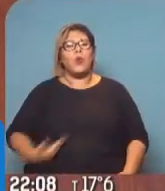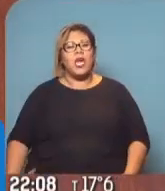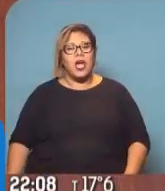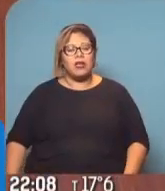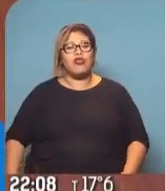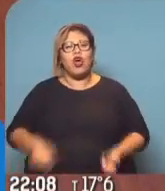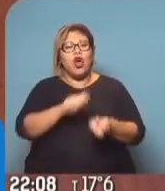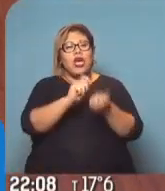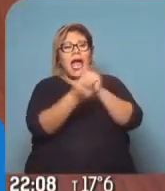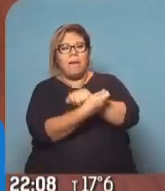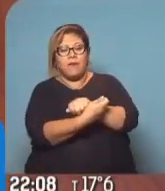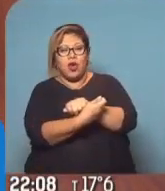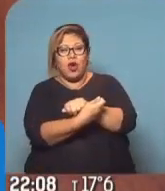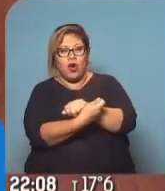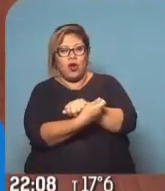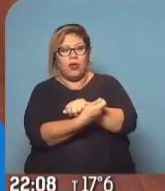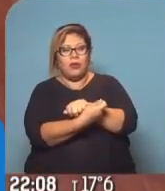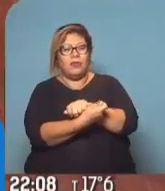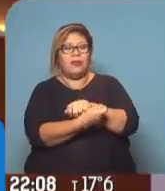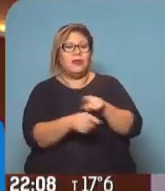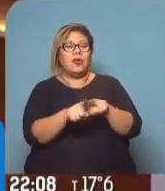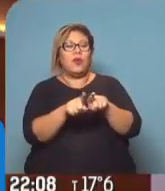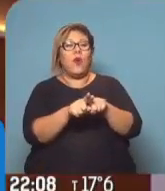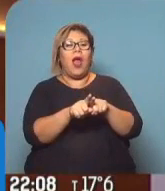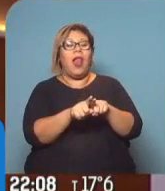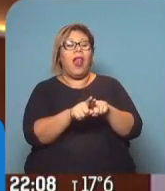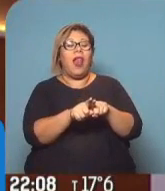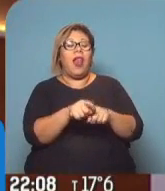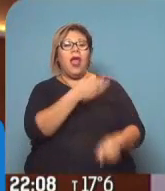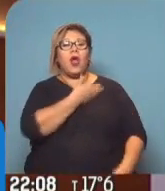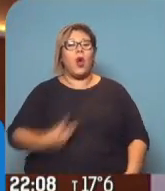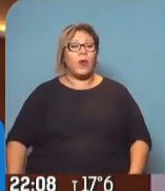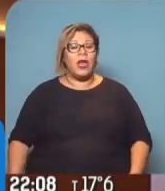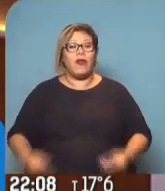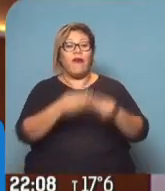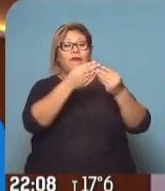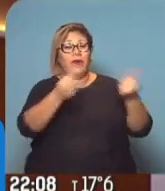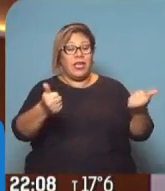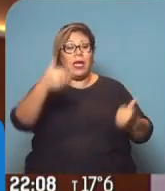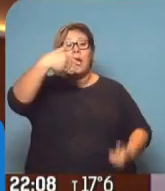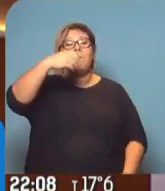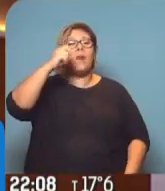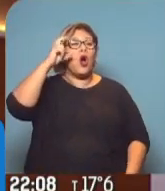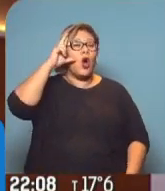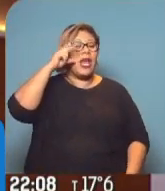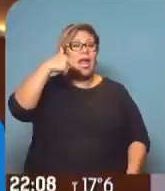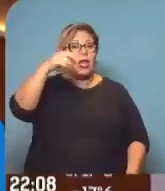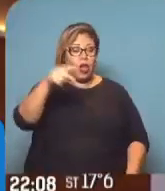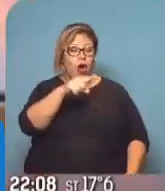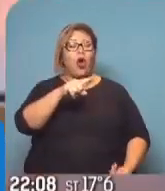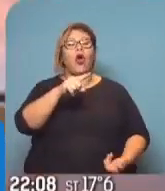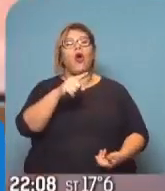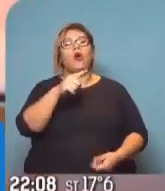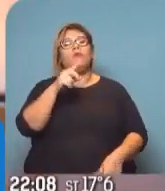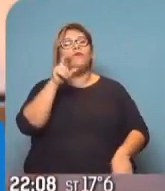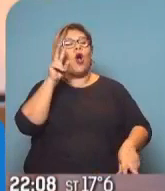Lenín Moreno, las cosas empezaron a empeorar. Hubo una primera etapa del gobierno de Lenín Moreno donde se buscó una solución a través de la